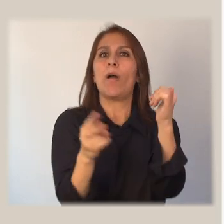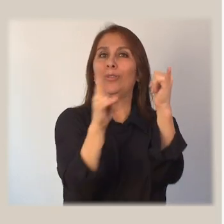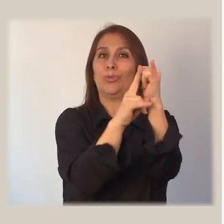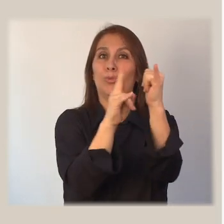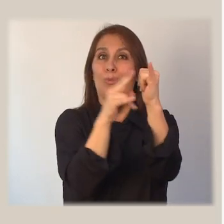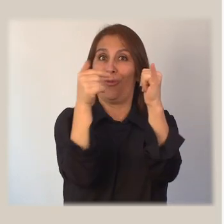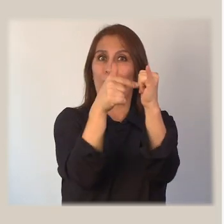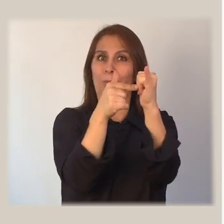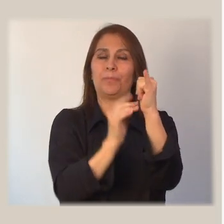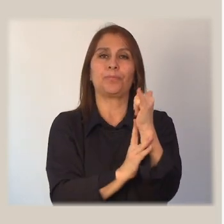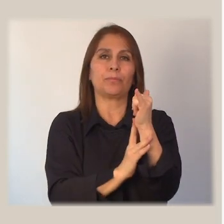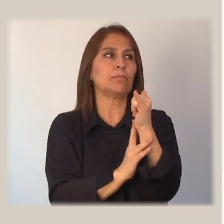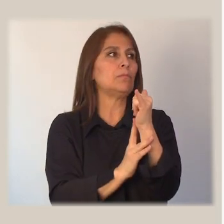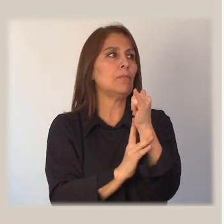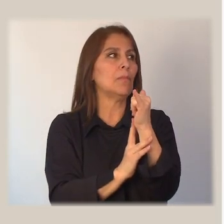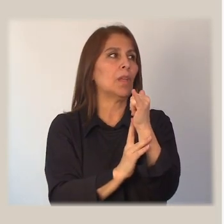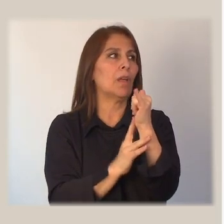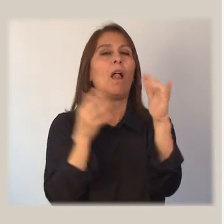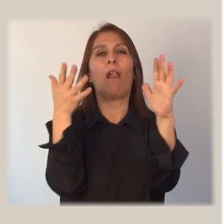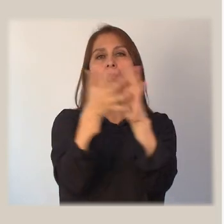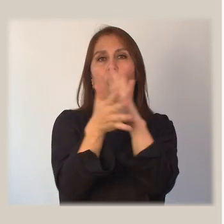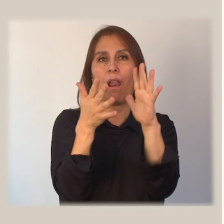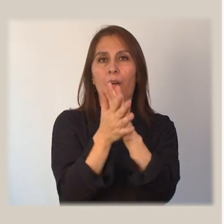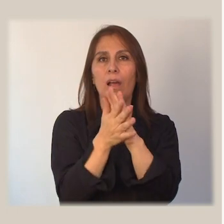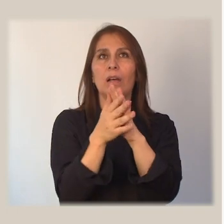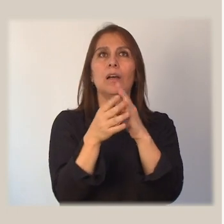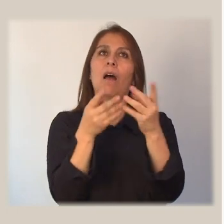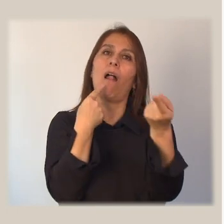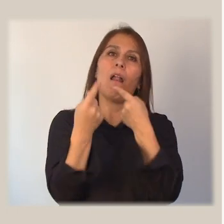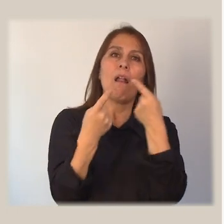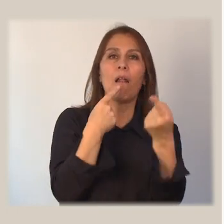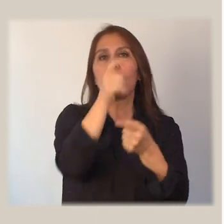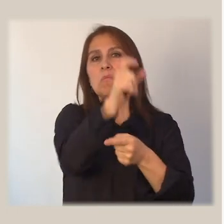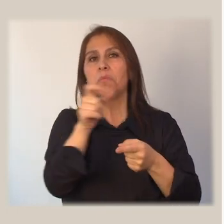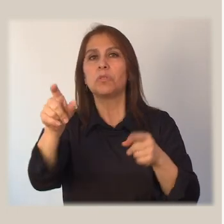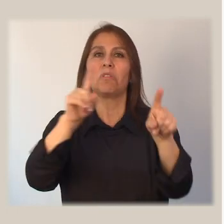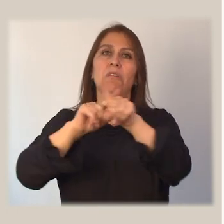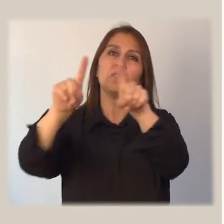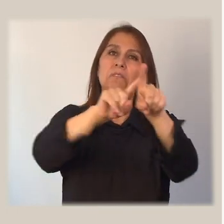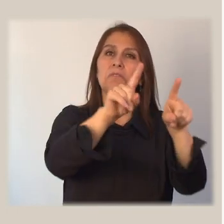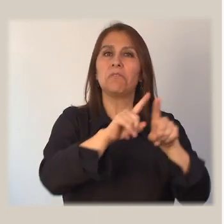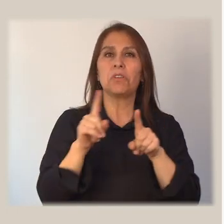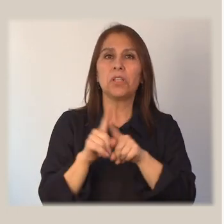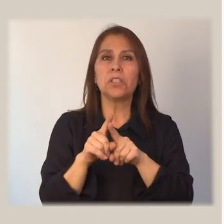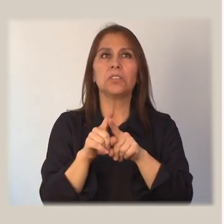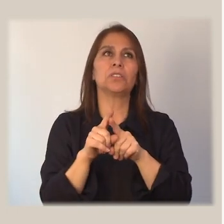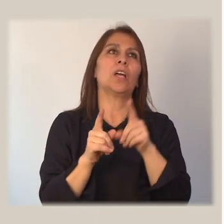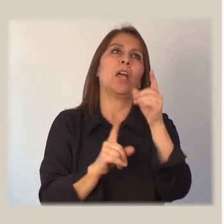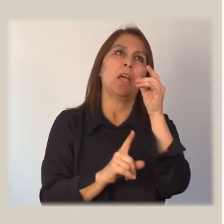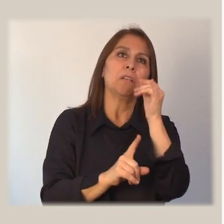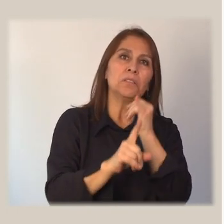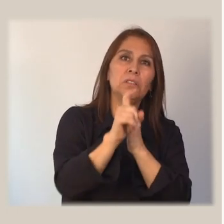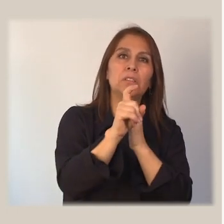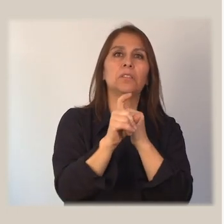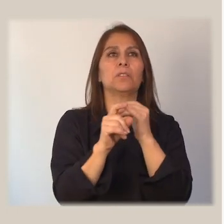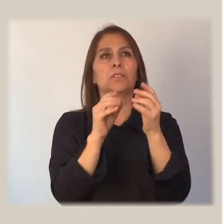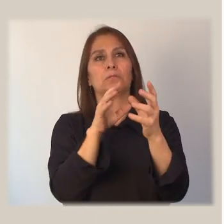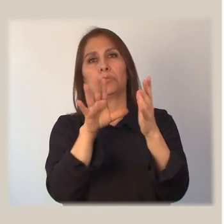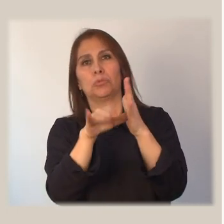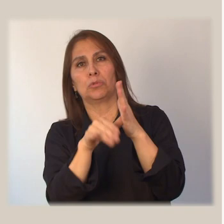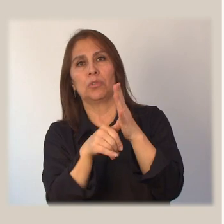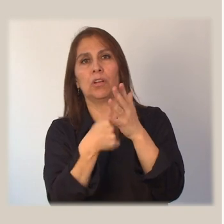su nombre, se sabe que se alude al fundador de la sociología moderna en el país y a una de las mentes más fecundas de las ciencias